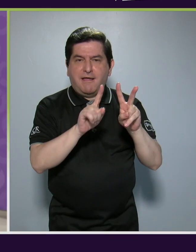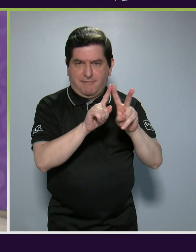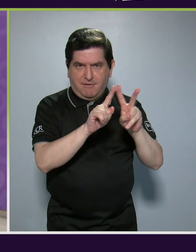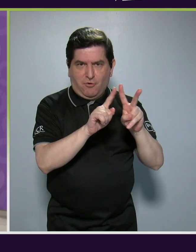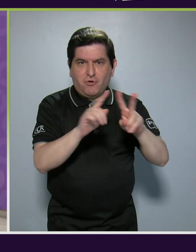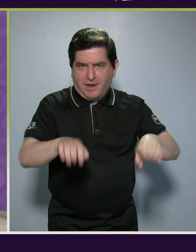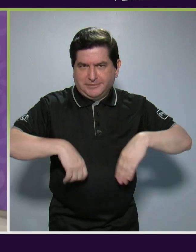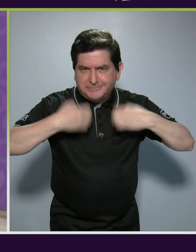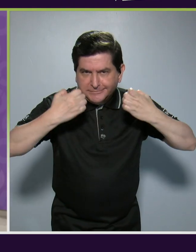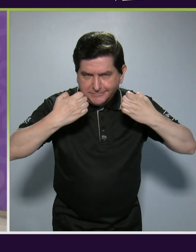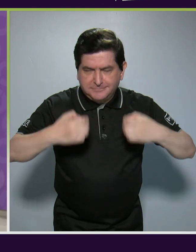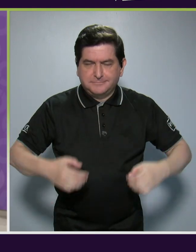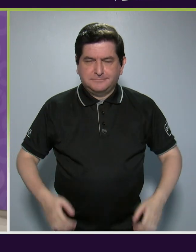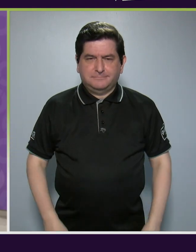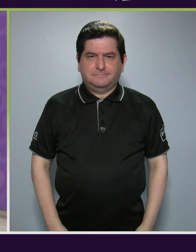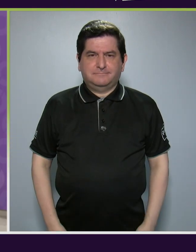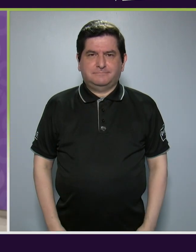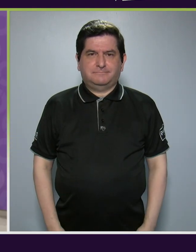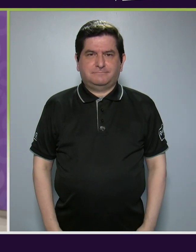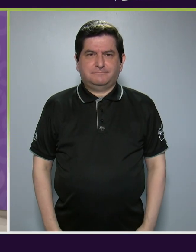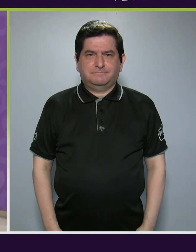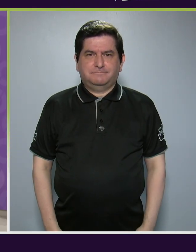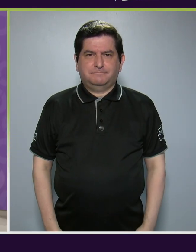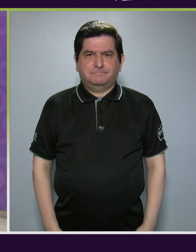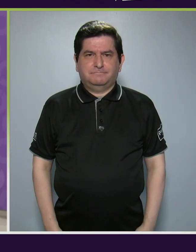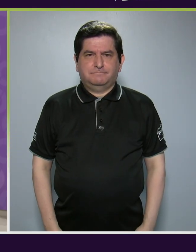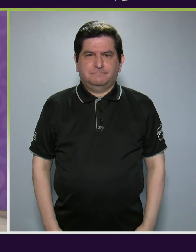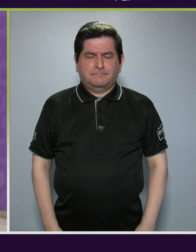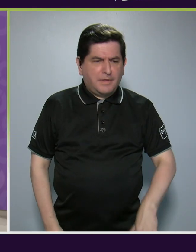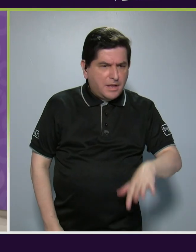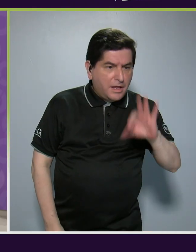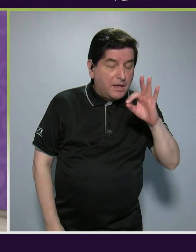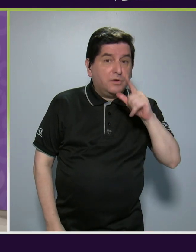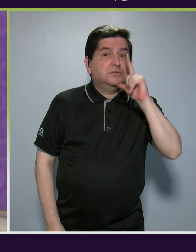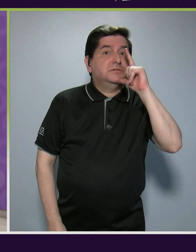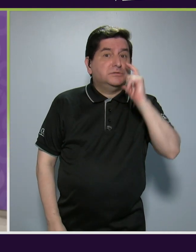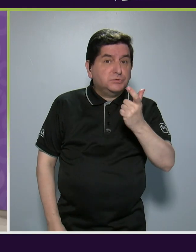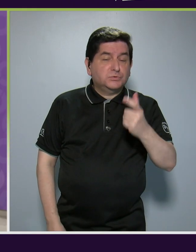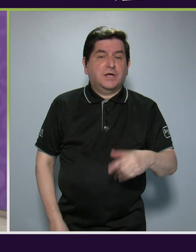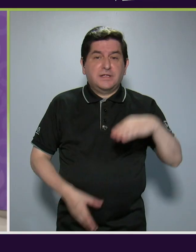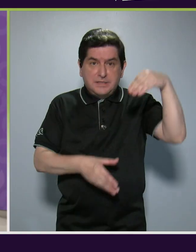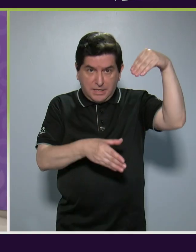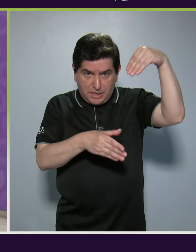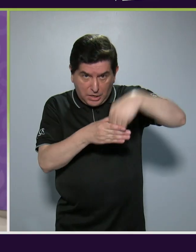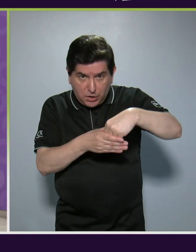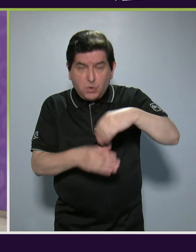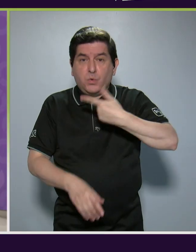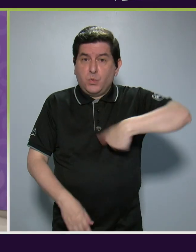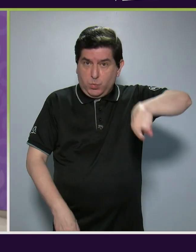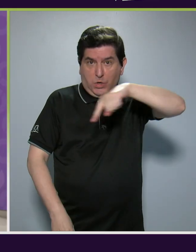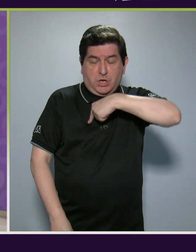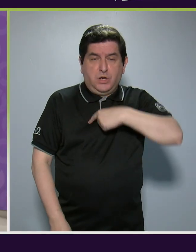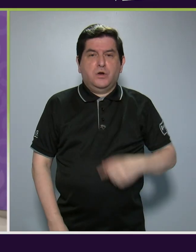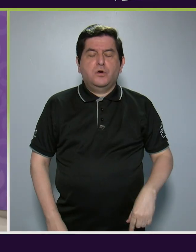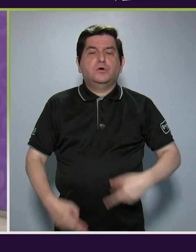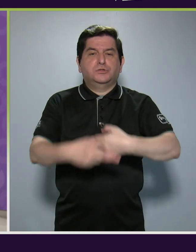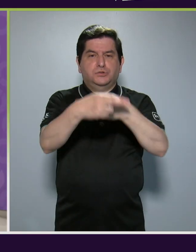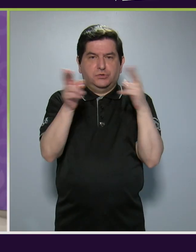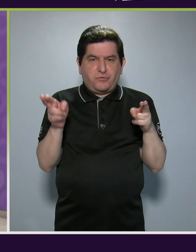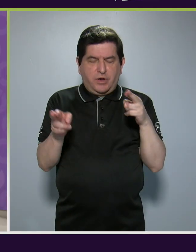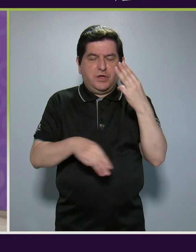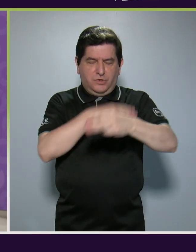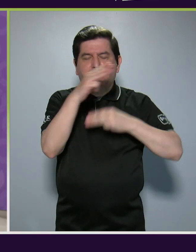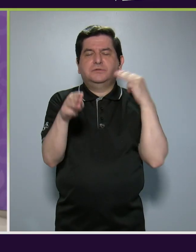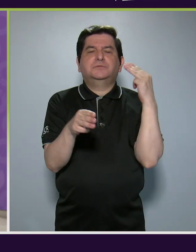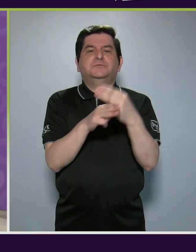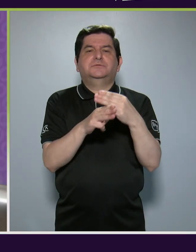Nicoya. Y bueno, topamos, ¿verdad?, con la suerte de ser incluidos como una de las regiones a nivel